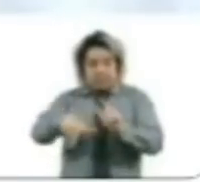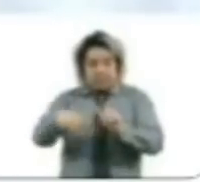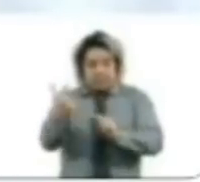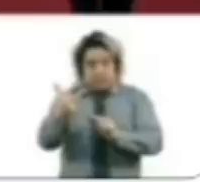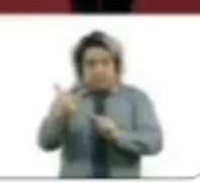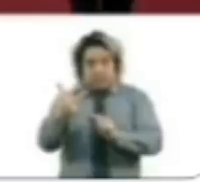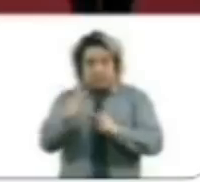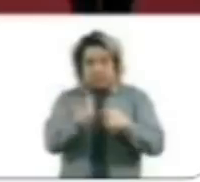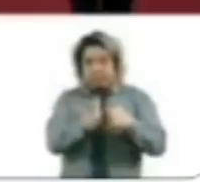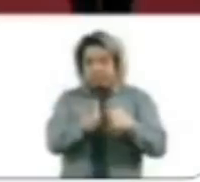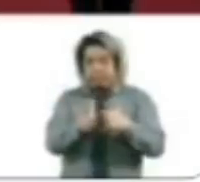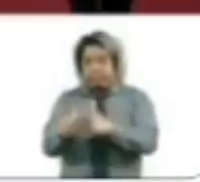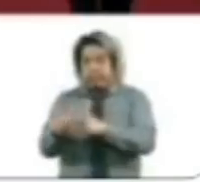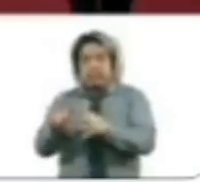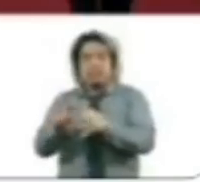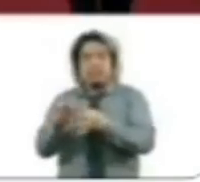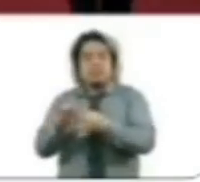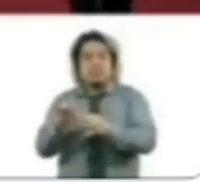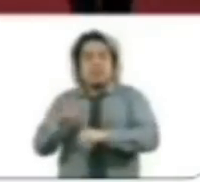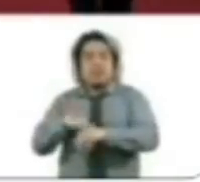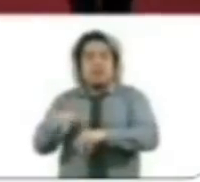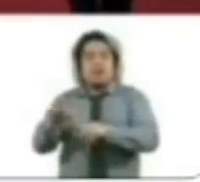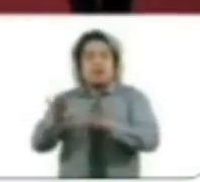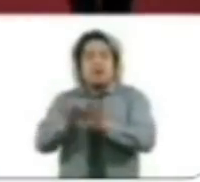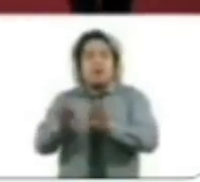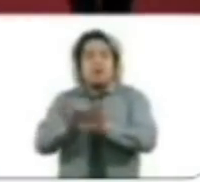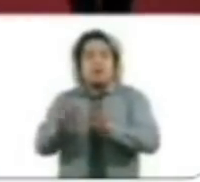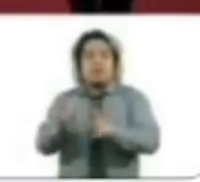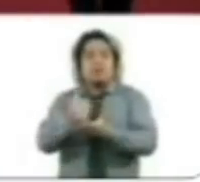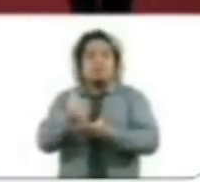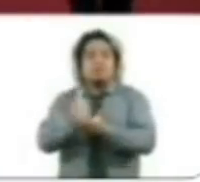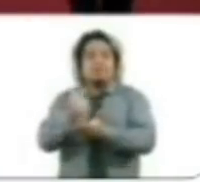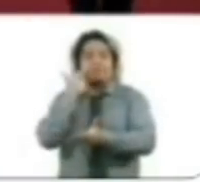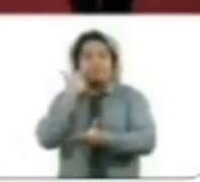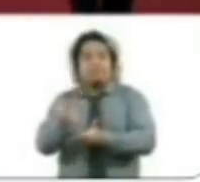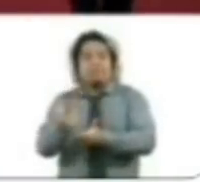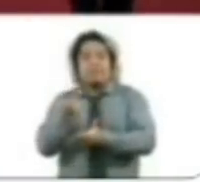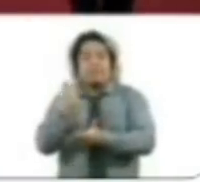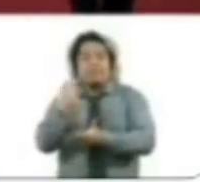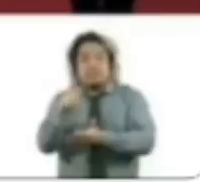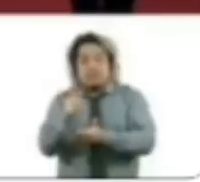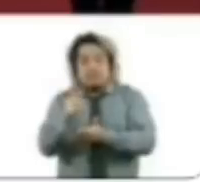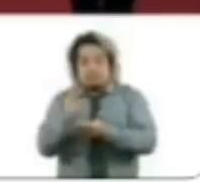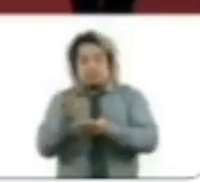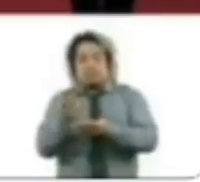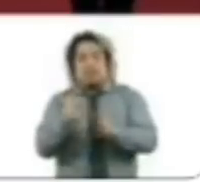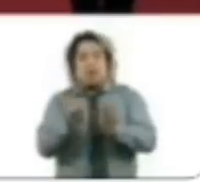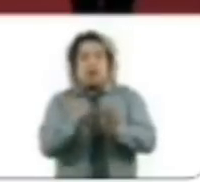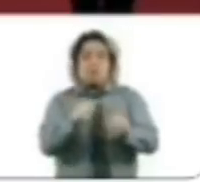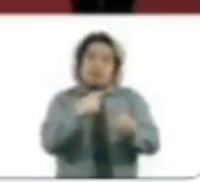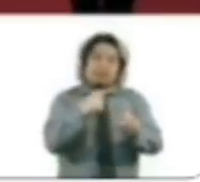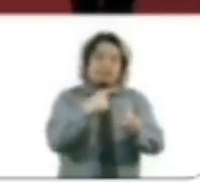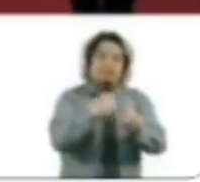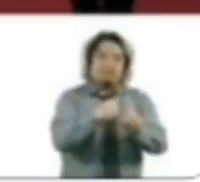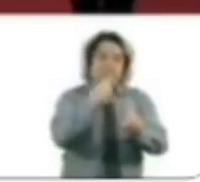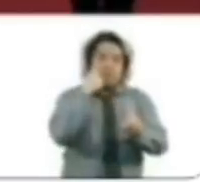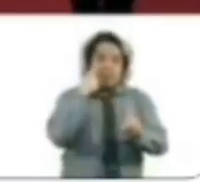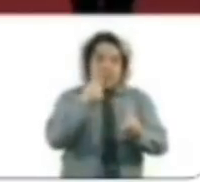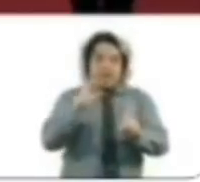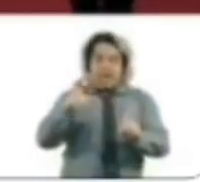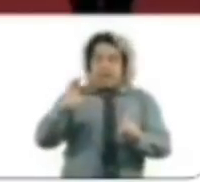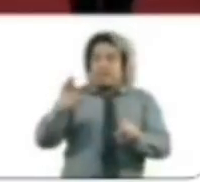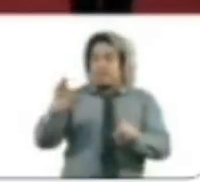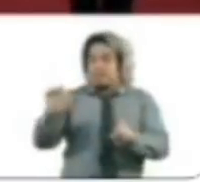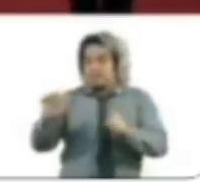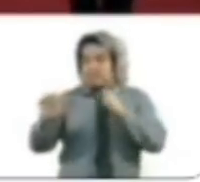se siguieron promoviendo como las sociedades de autoabastecimiento que ventaja de esto de cimiento de la comisión federal